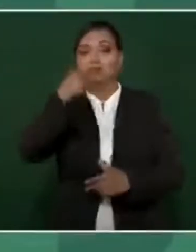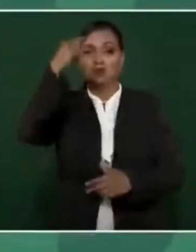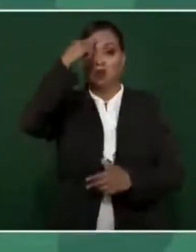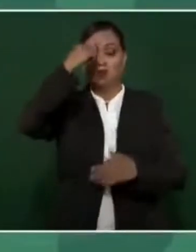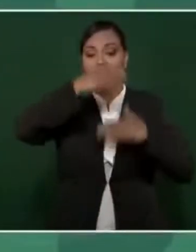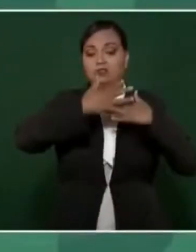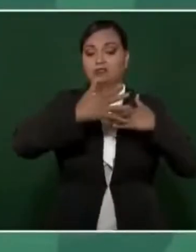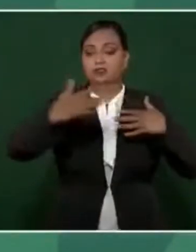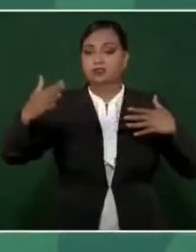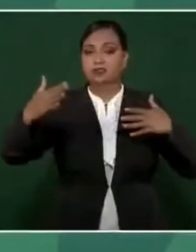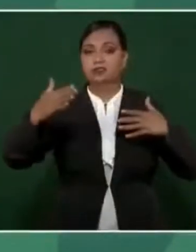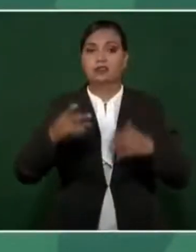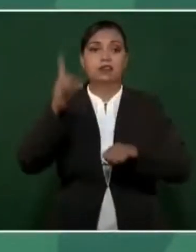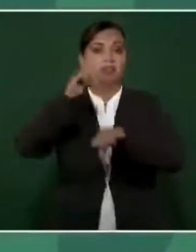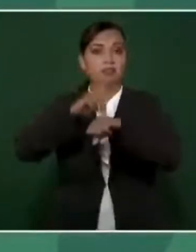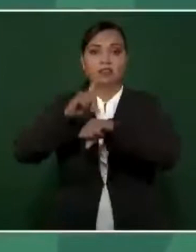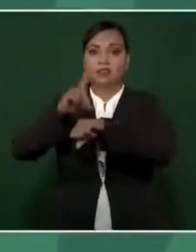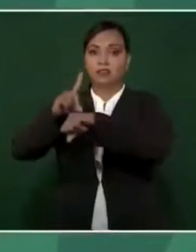diarias